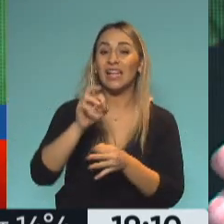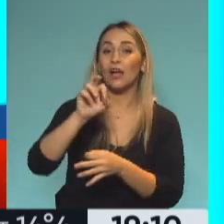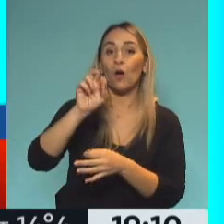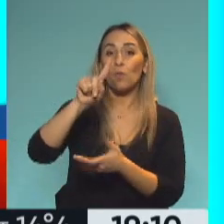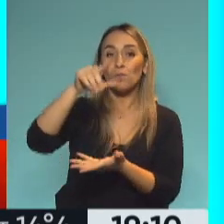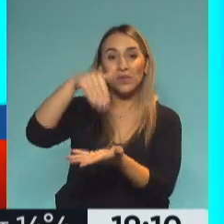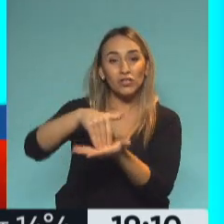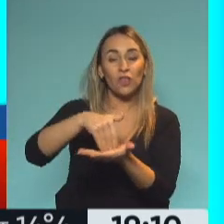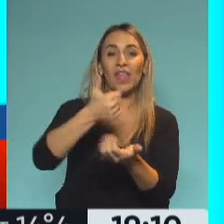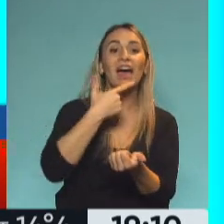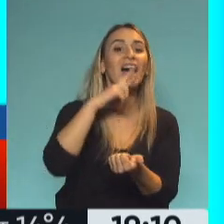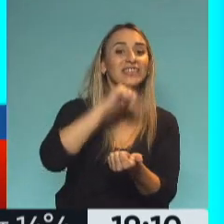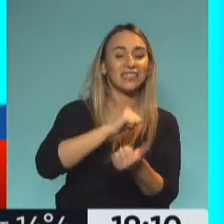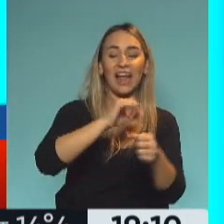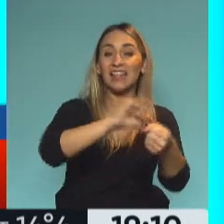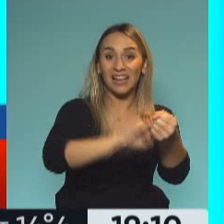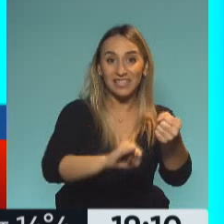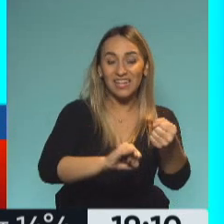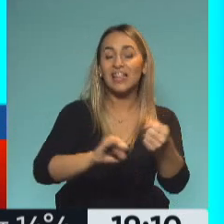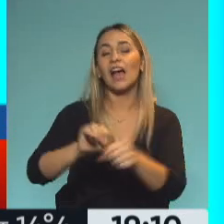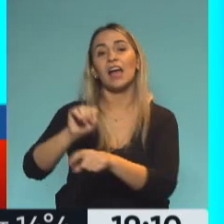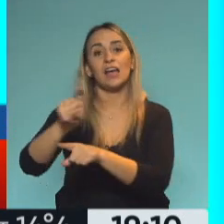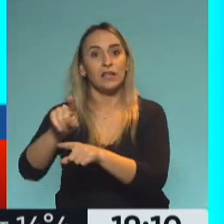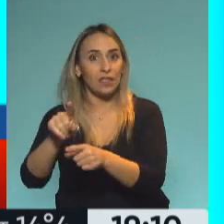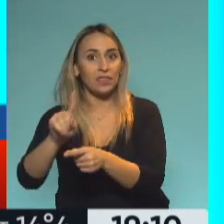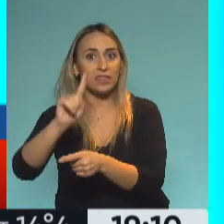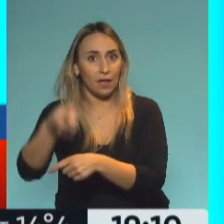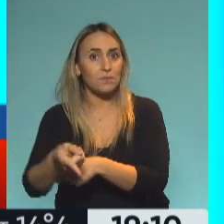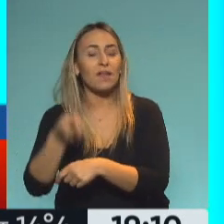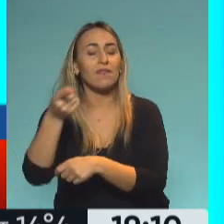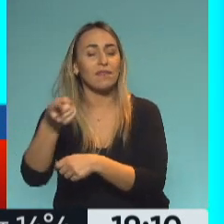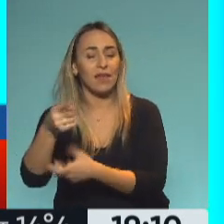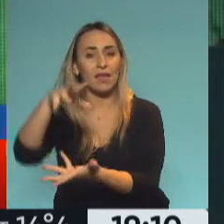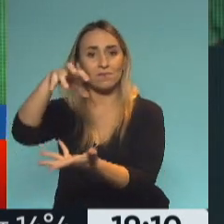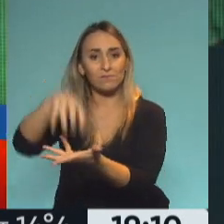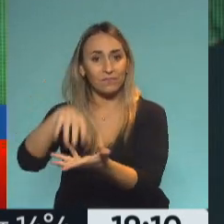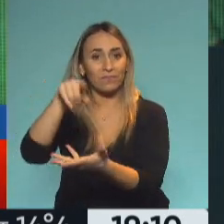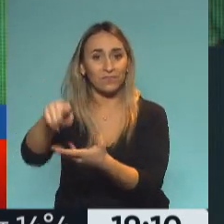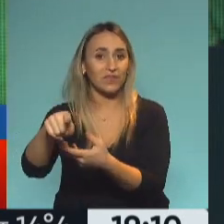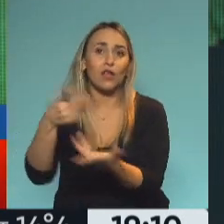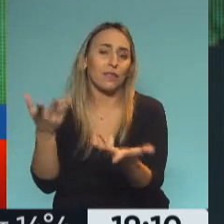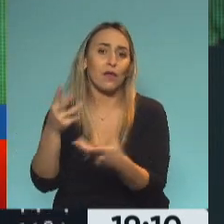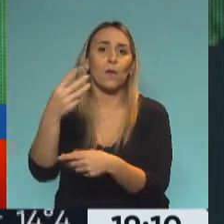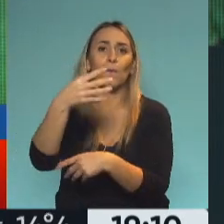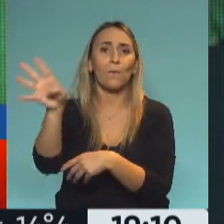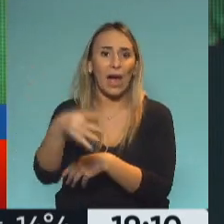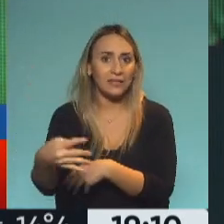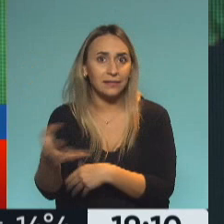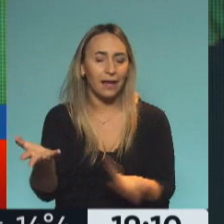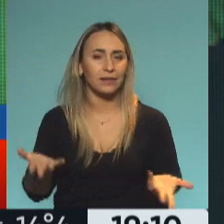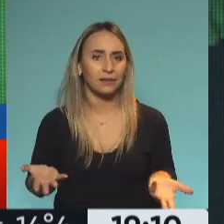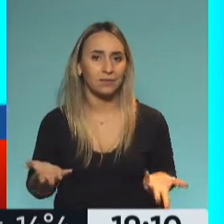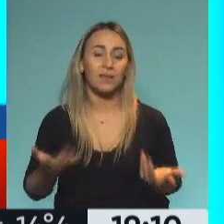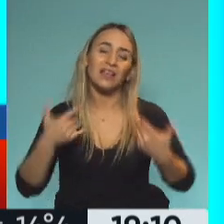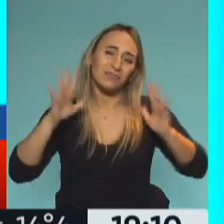millones de AstraZeneca, 1 millón de Pfizer es lo que logró hasta ahora distribuir el mecanismo COVAX. O sea que si Argentina hubiera pedido Pfizer, quizás ni siquiera hubieran llegado, ¿no?